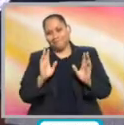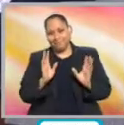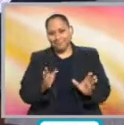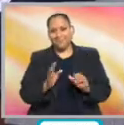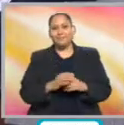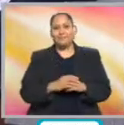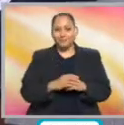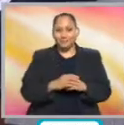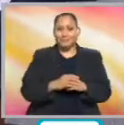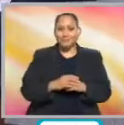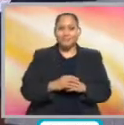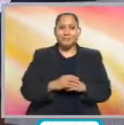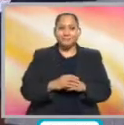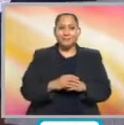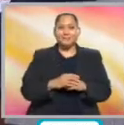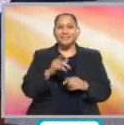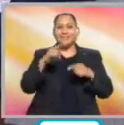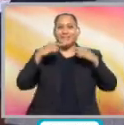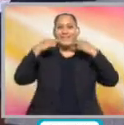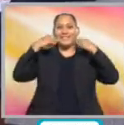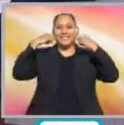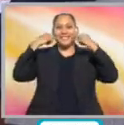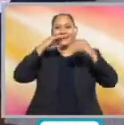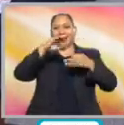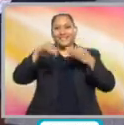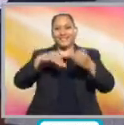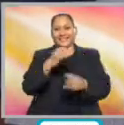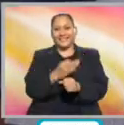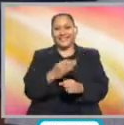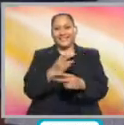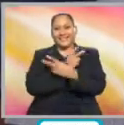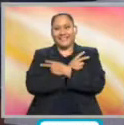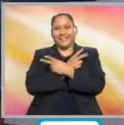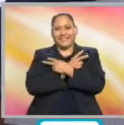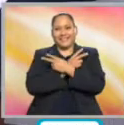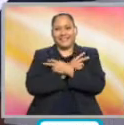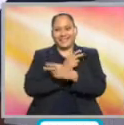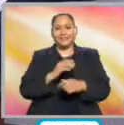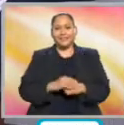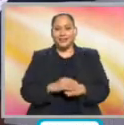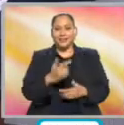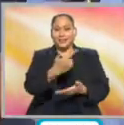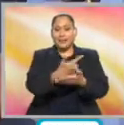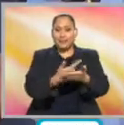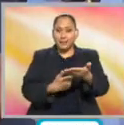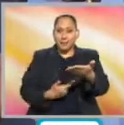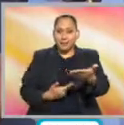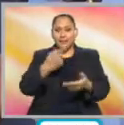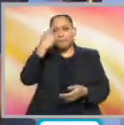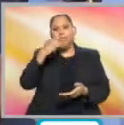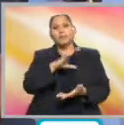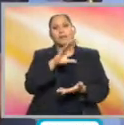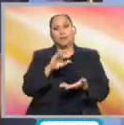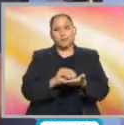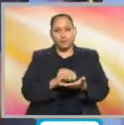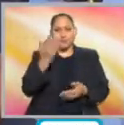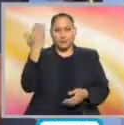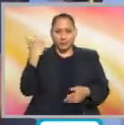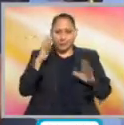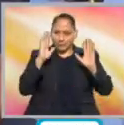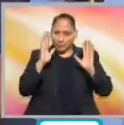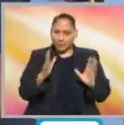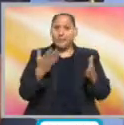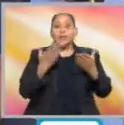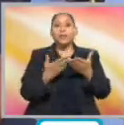nada más, ¿no? Se ven en la sonrisa de todos. Claro. Se ve que ya son... Oye, pero después de esa gran lista que nos dice para las bodas, ya